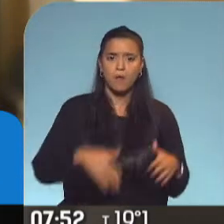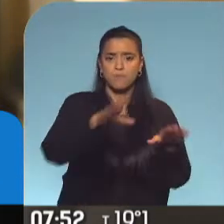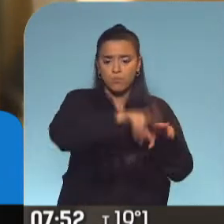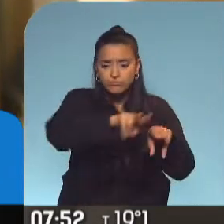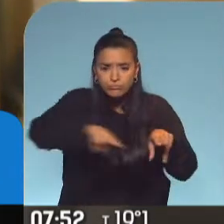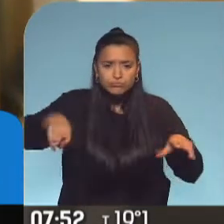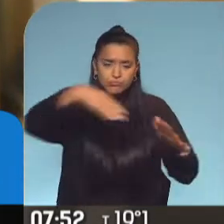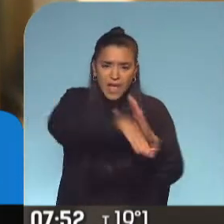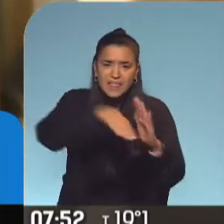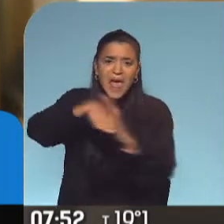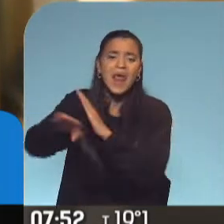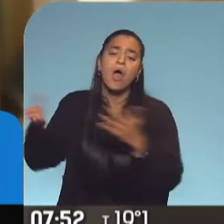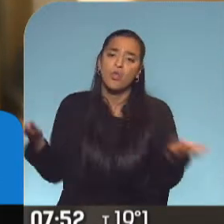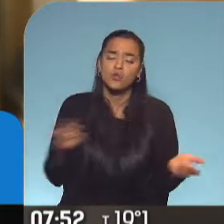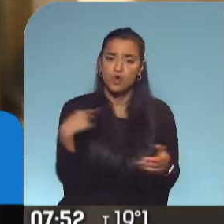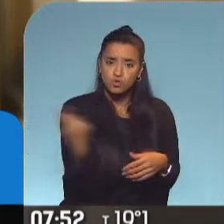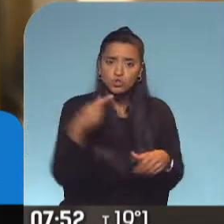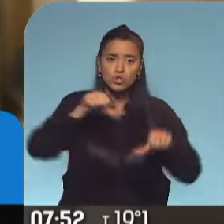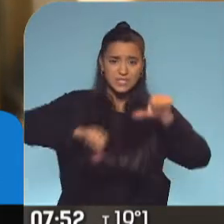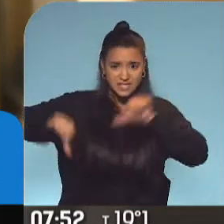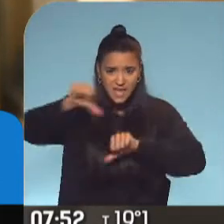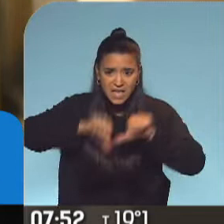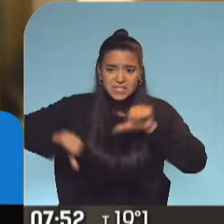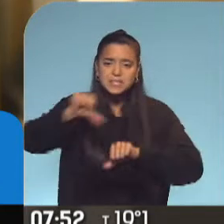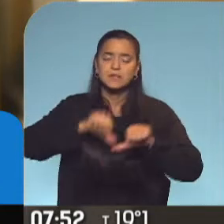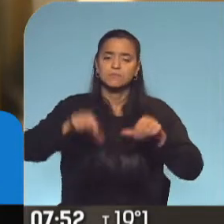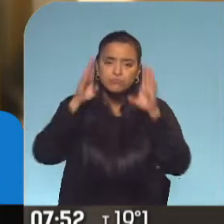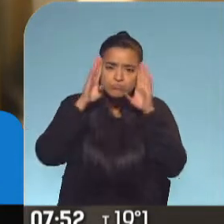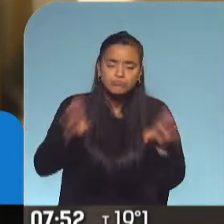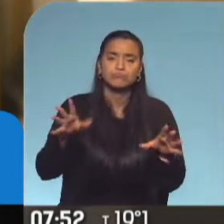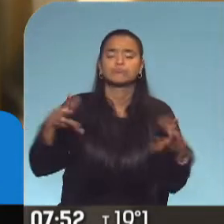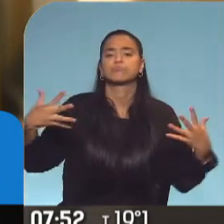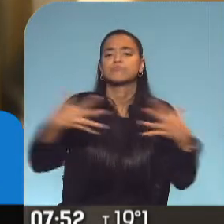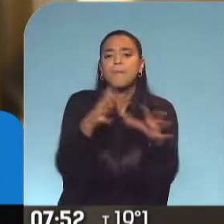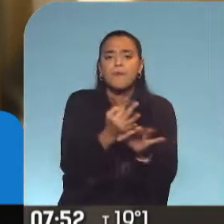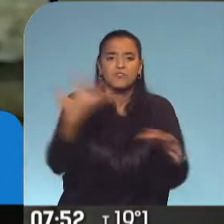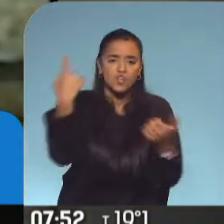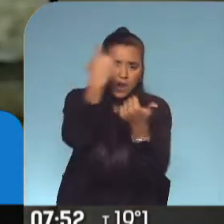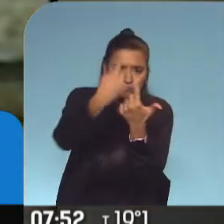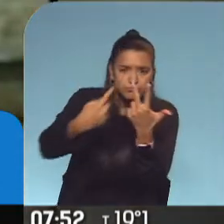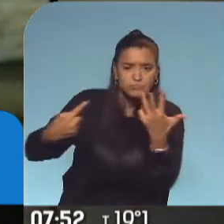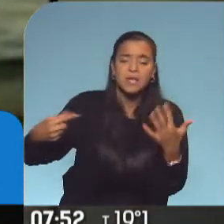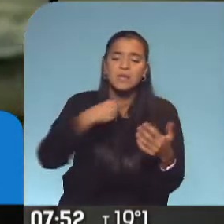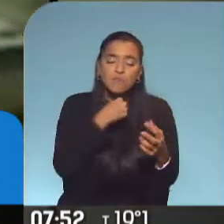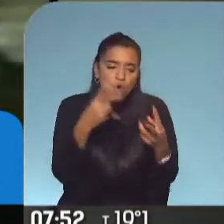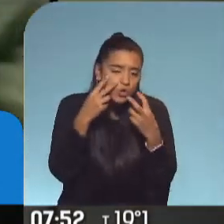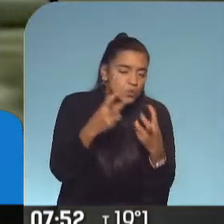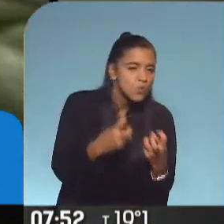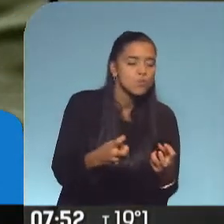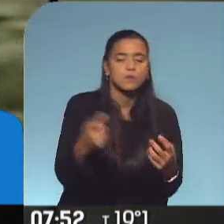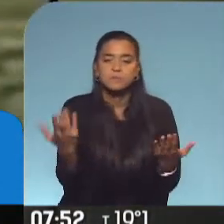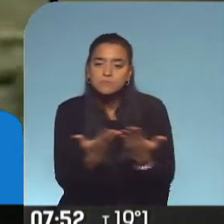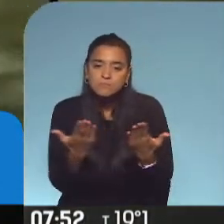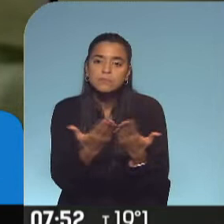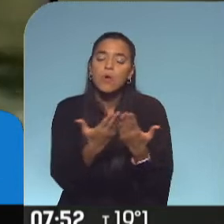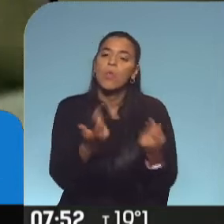diferentes circunstancias, y nosotros desde la ciencia, con un enfoque multidisciplinario, tratamos de recuperarlas, estudiarlas,